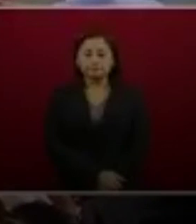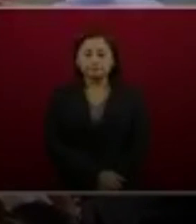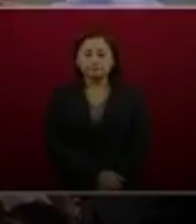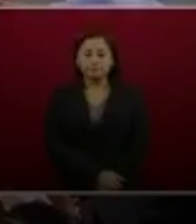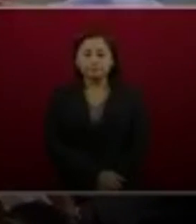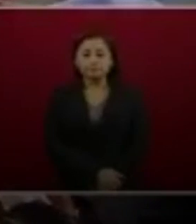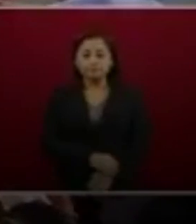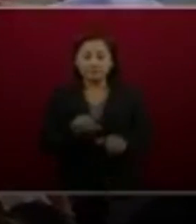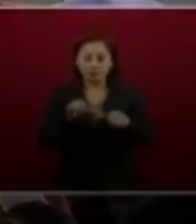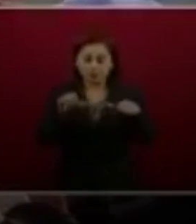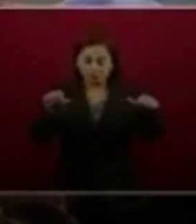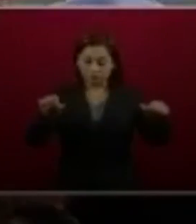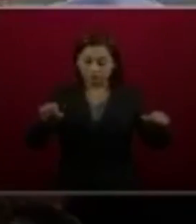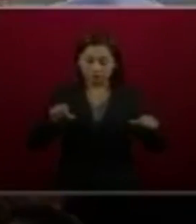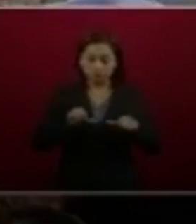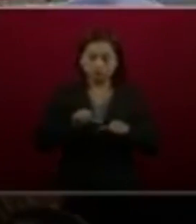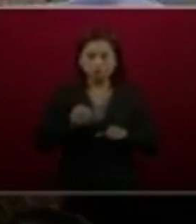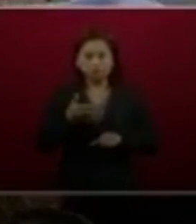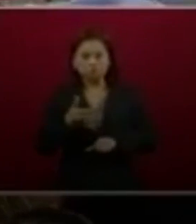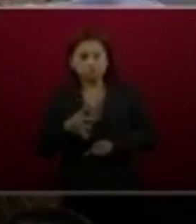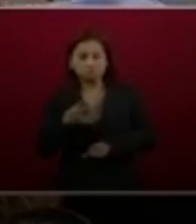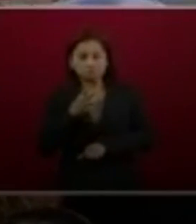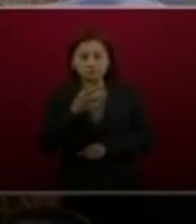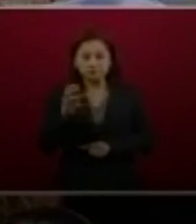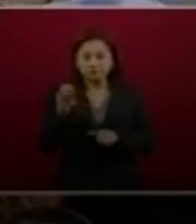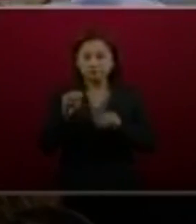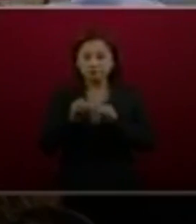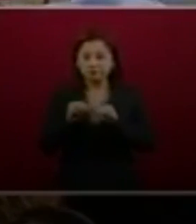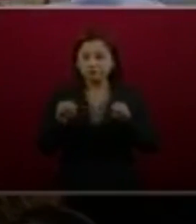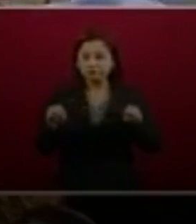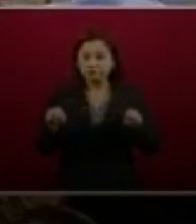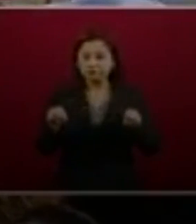Alrededor de 300 metros. ¿Cuánto?